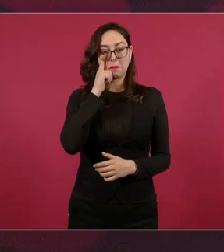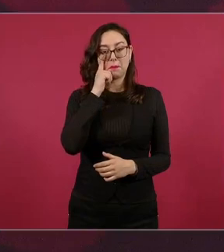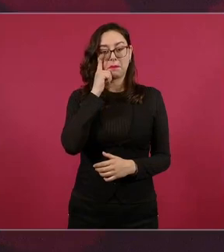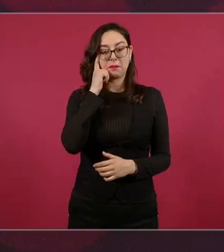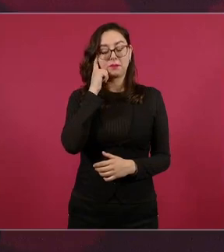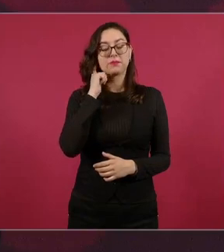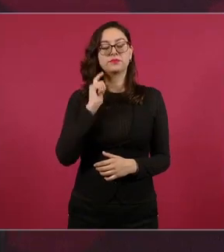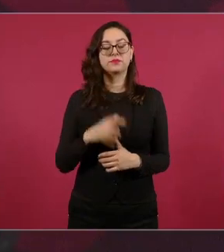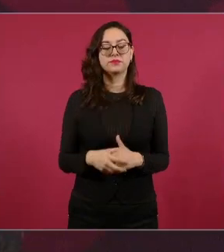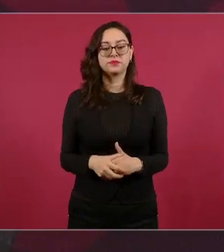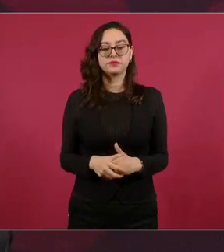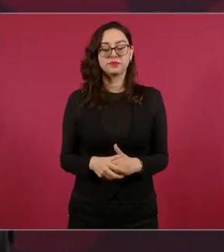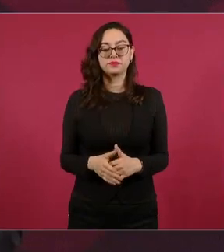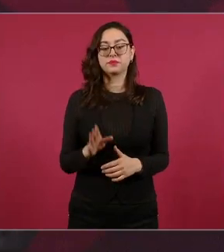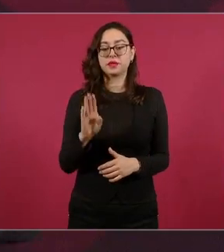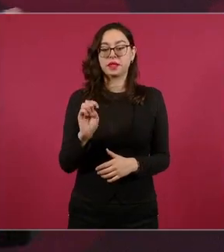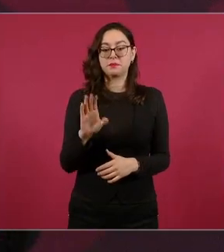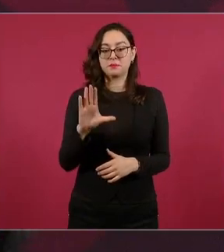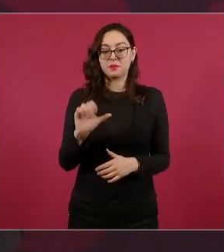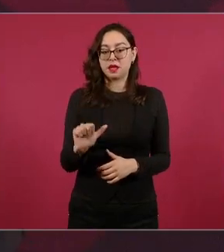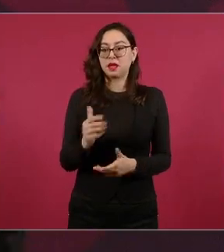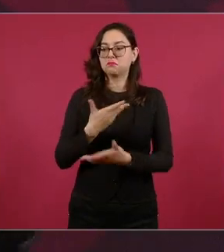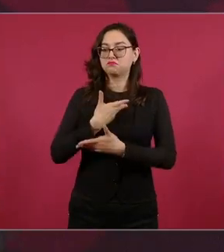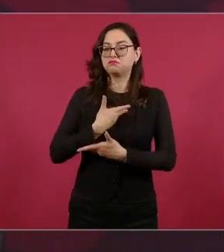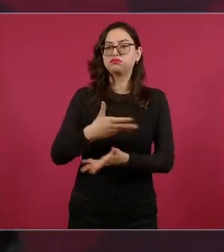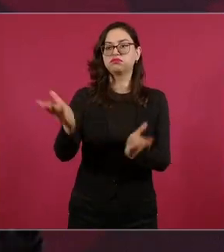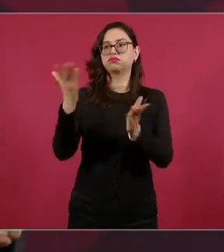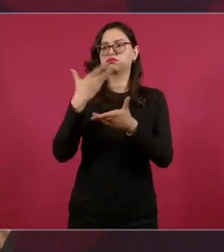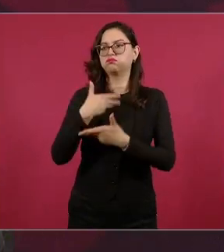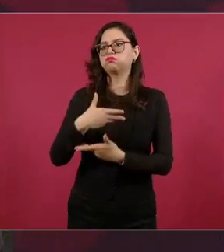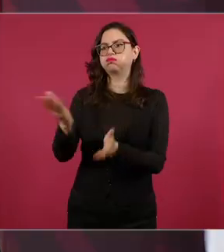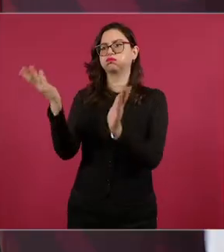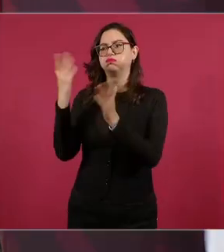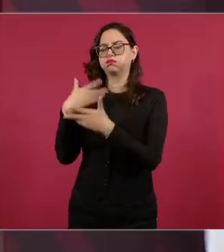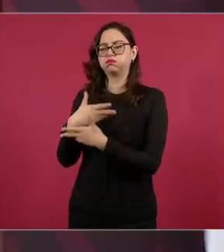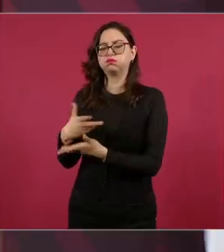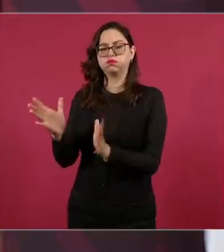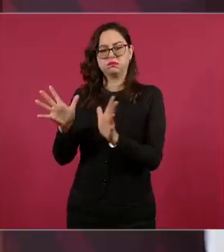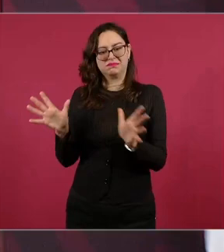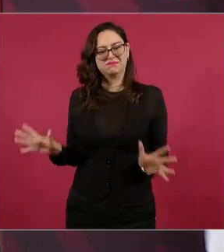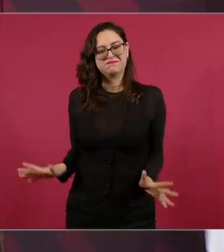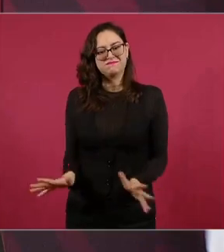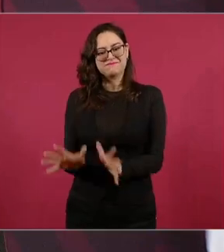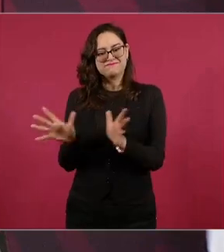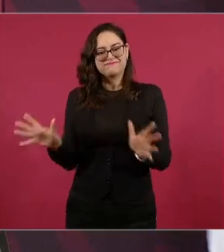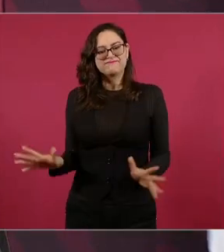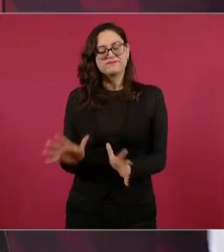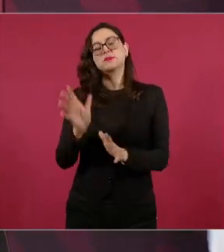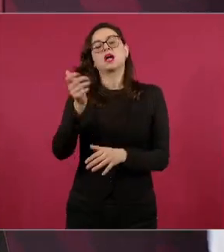Estamos entregando becas como nunca en la historia del país a estudiantes,